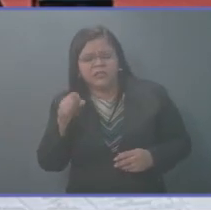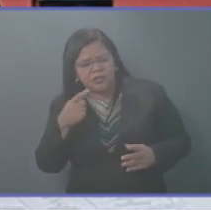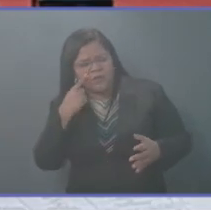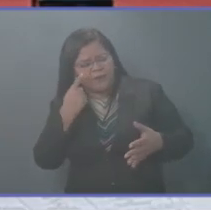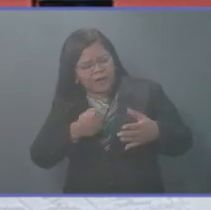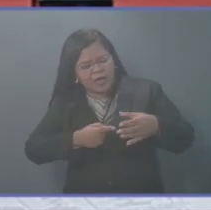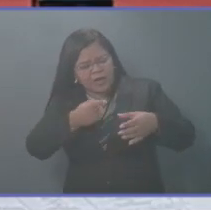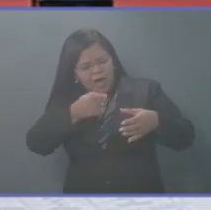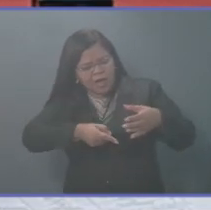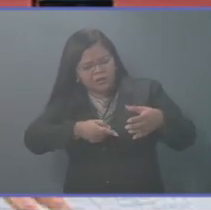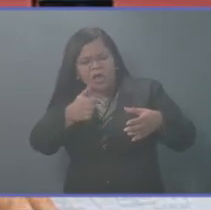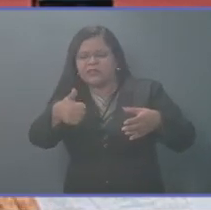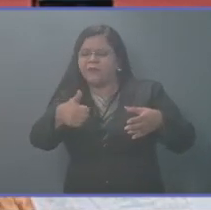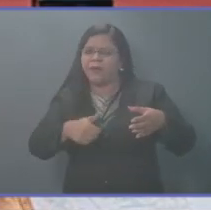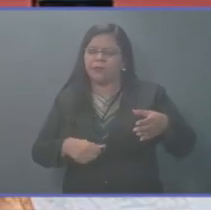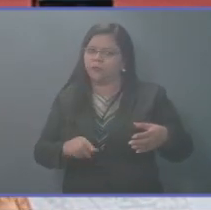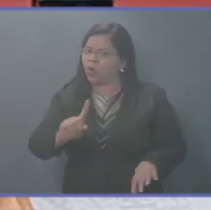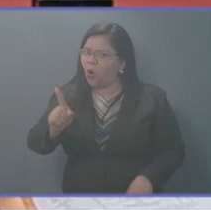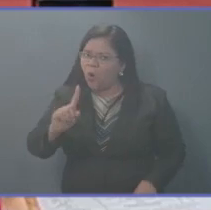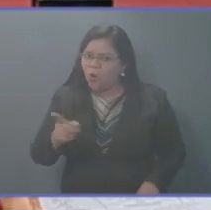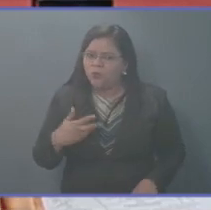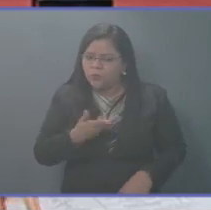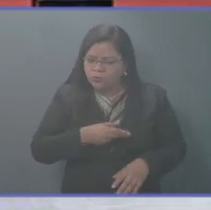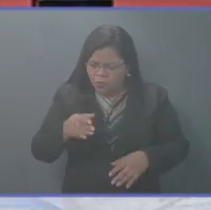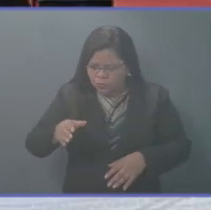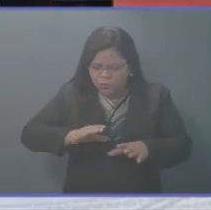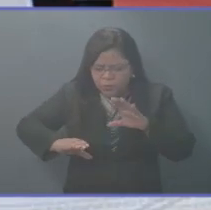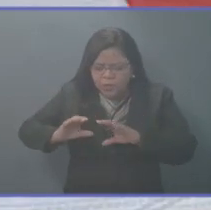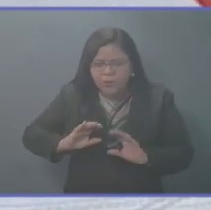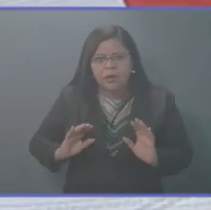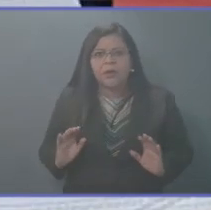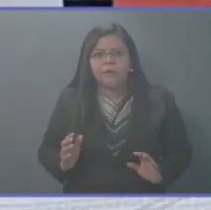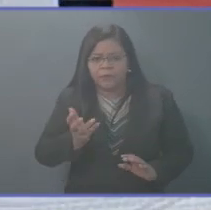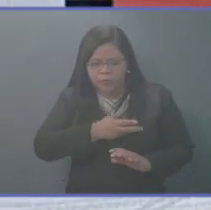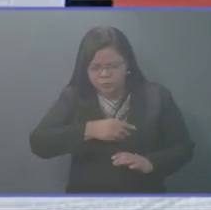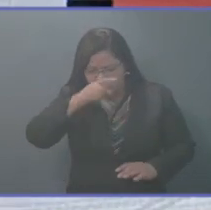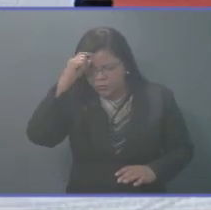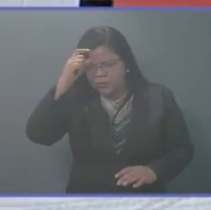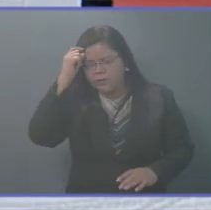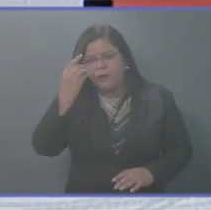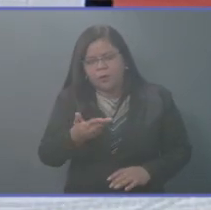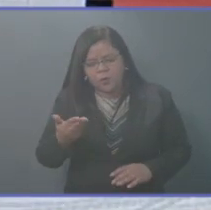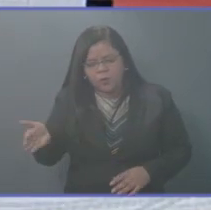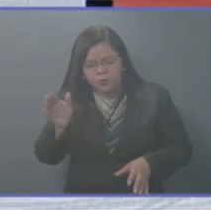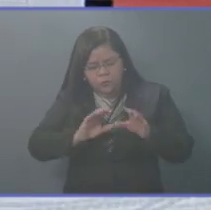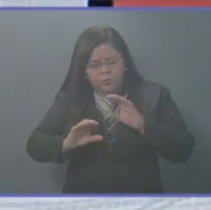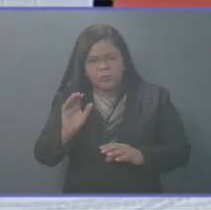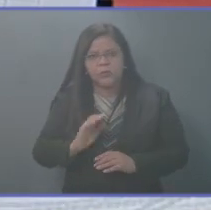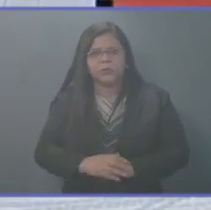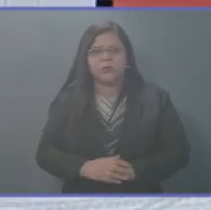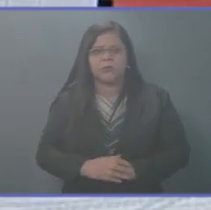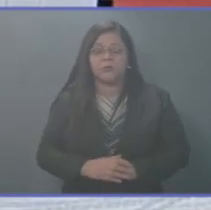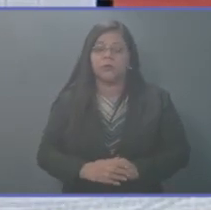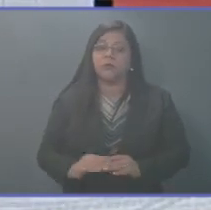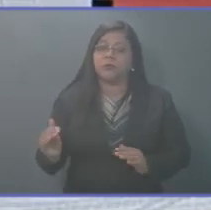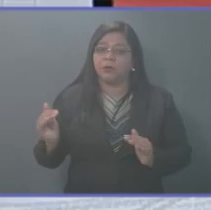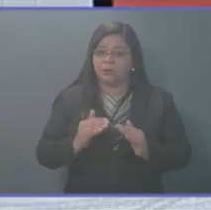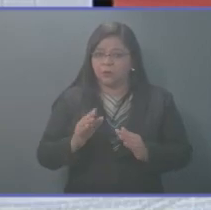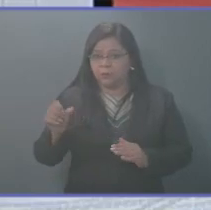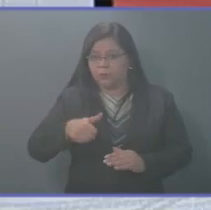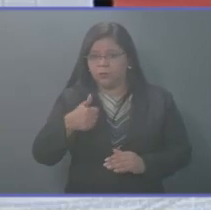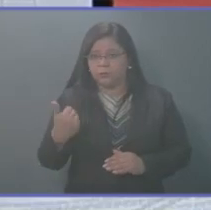no somos científicos y trabajamos con herramientas científicas y la otra gran